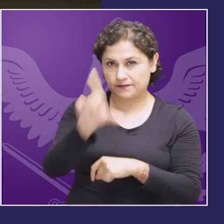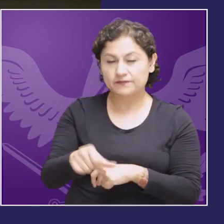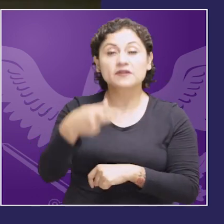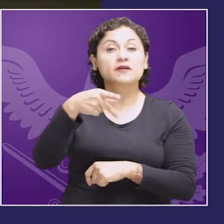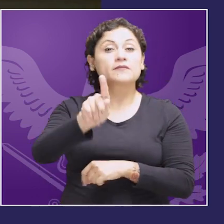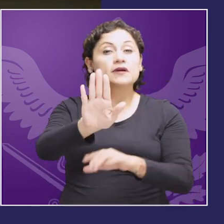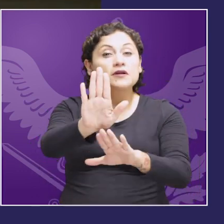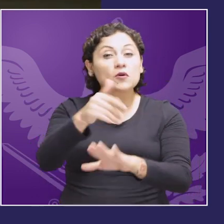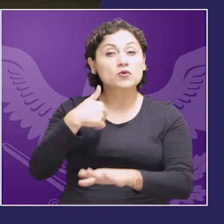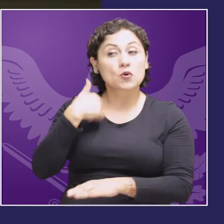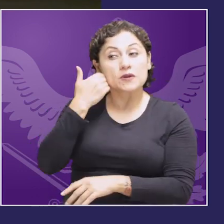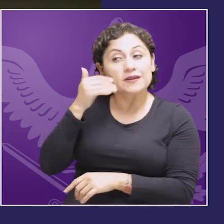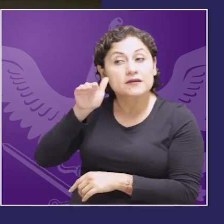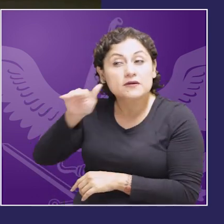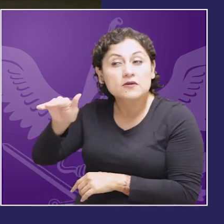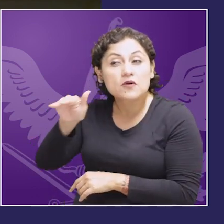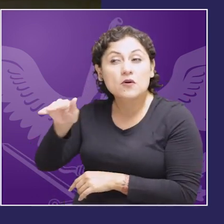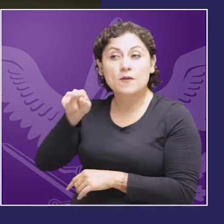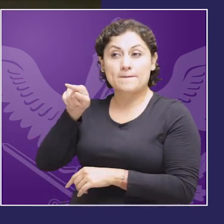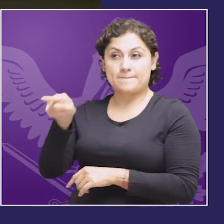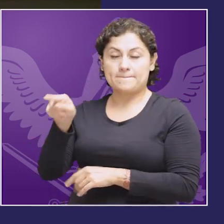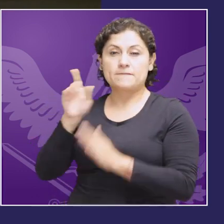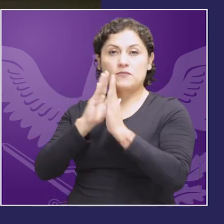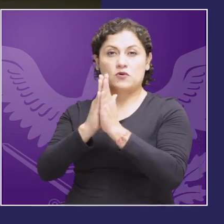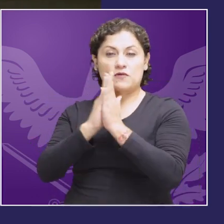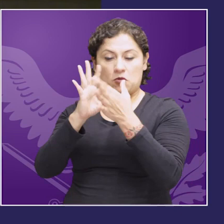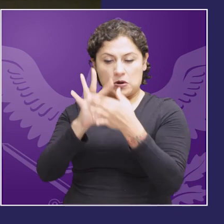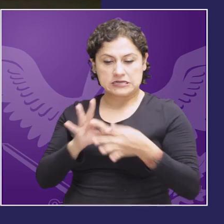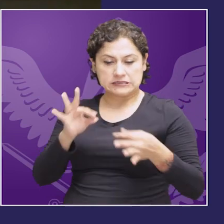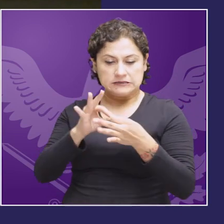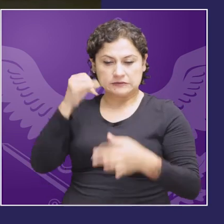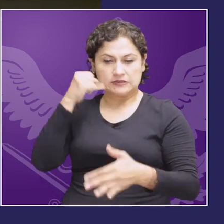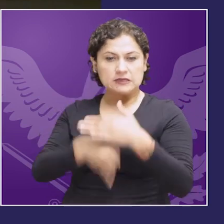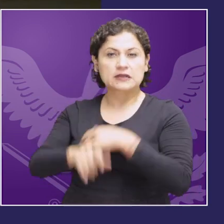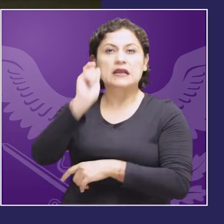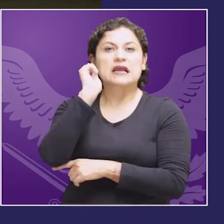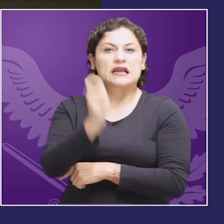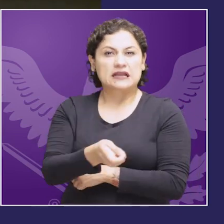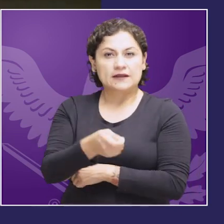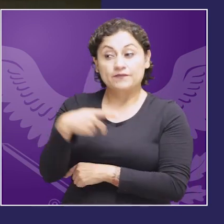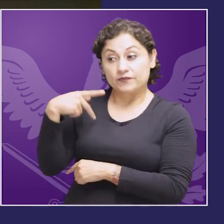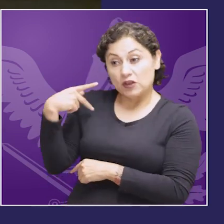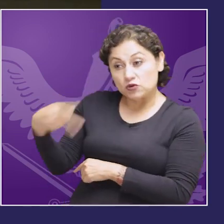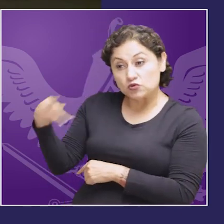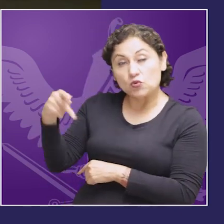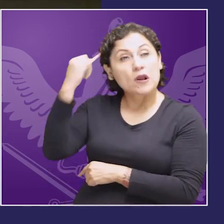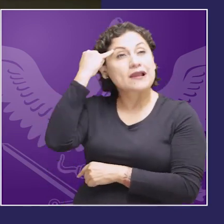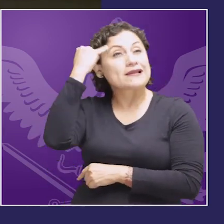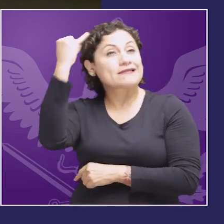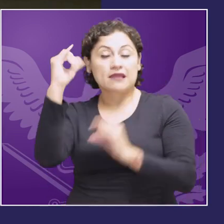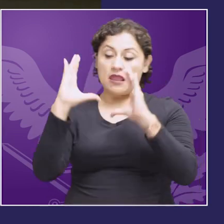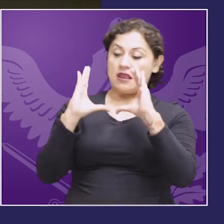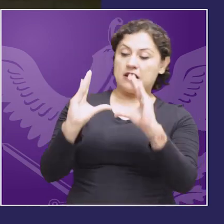me gustaría, doctora, que nos ampliara qué es lo que entiende la Comisión de Género